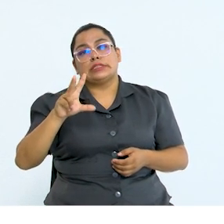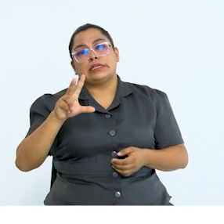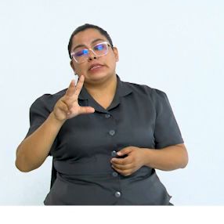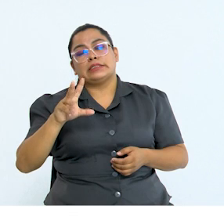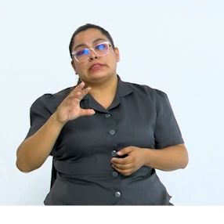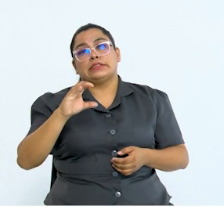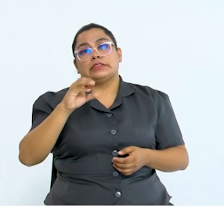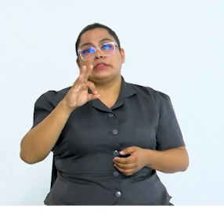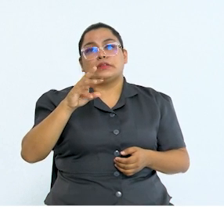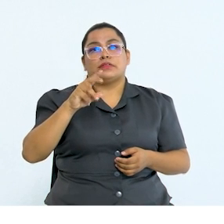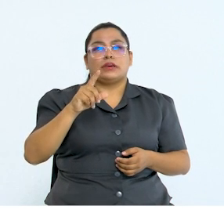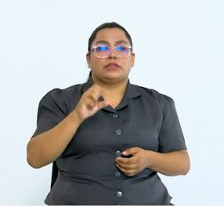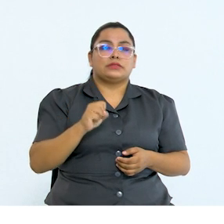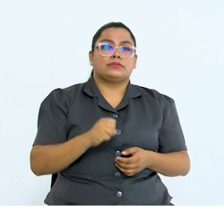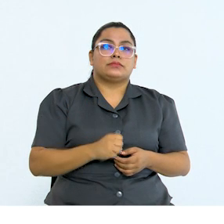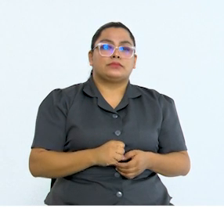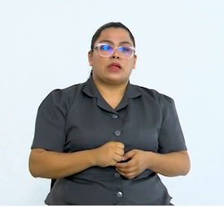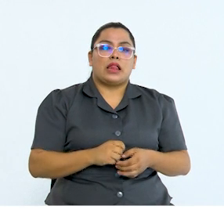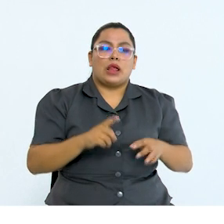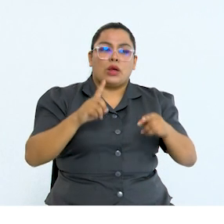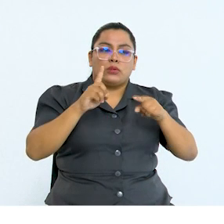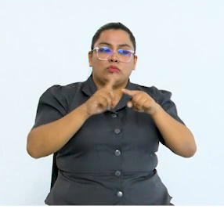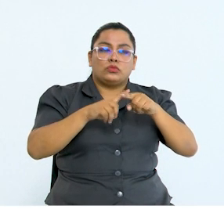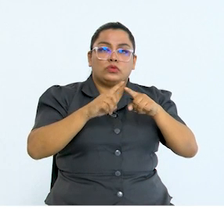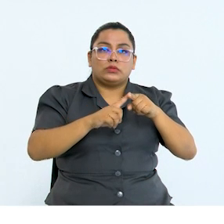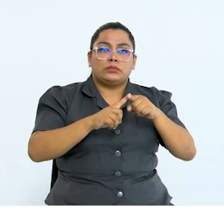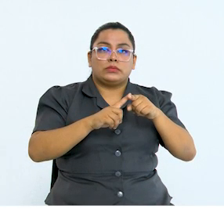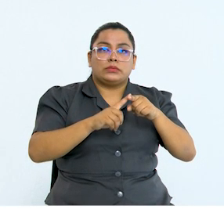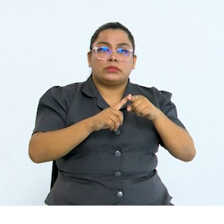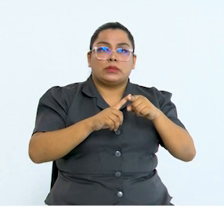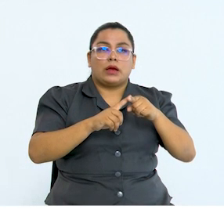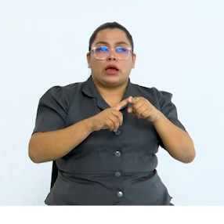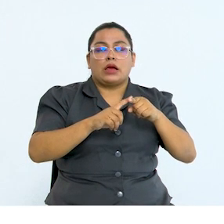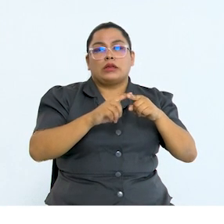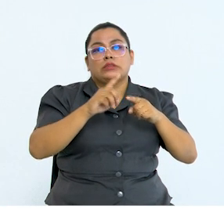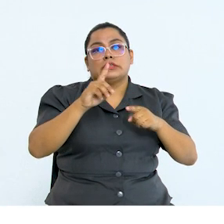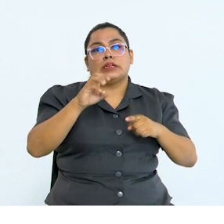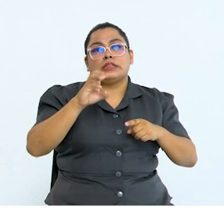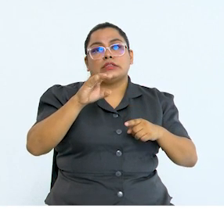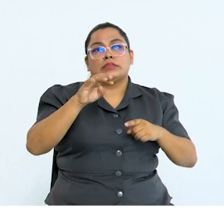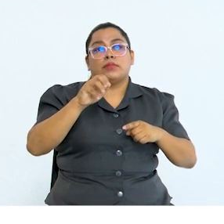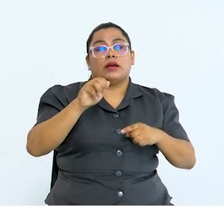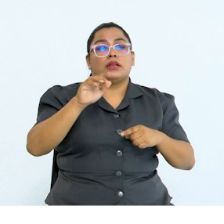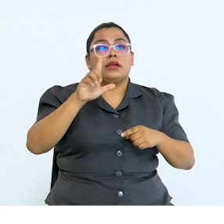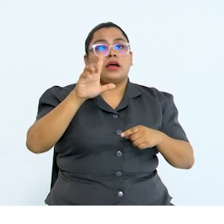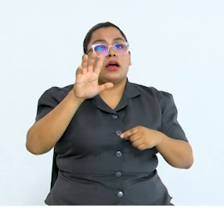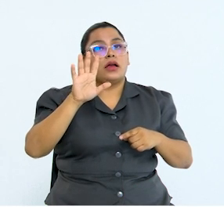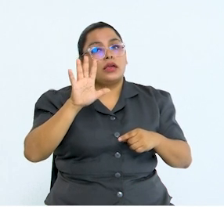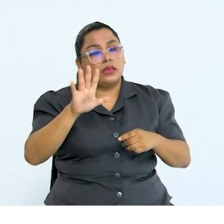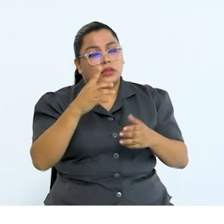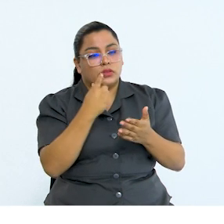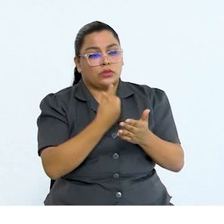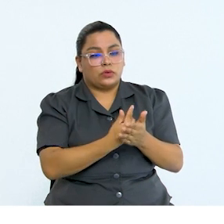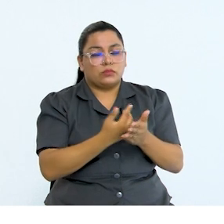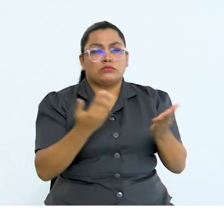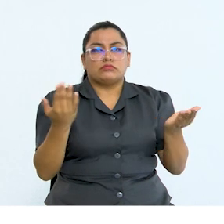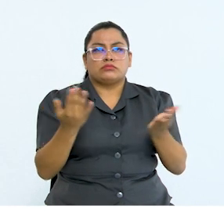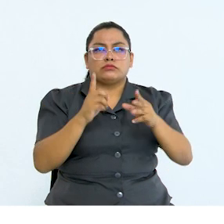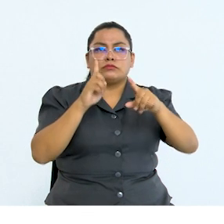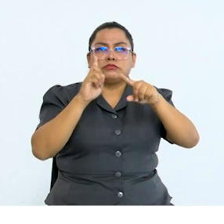cifras. La multiplicación con decimales se ve en quinto grado y se realizan